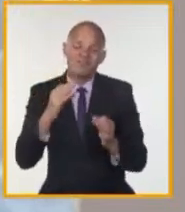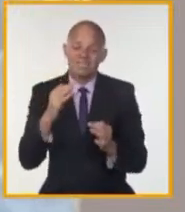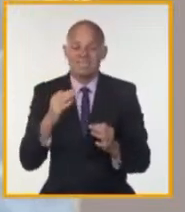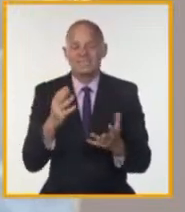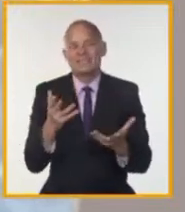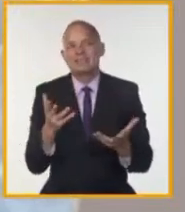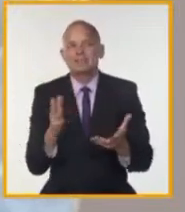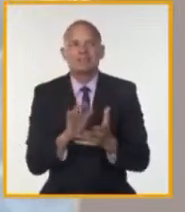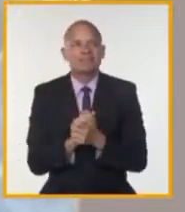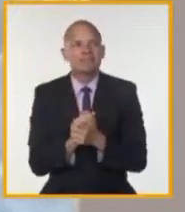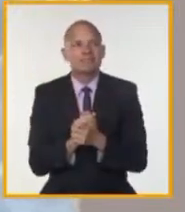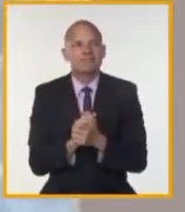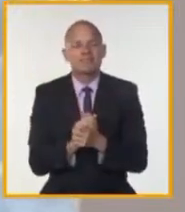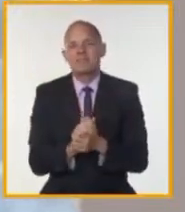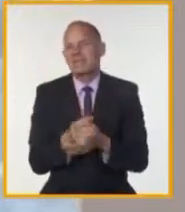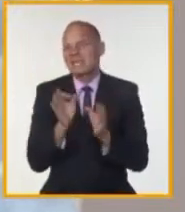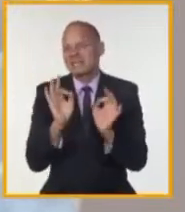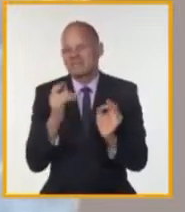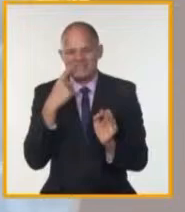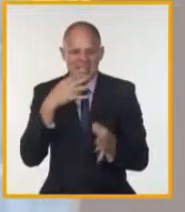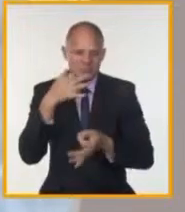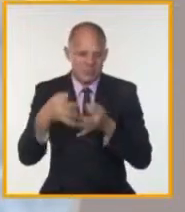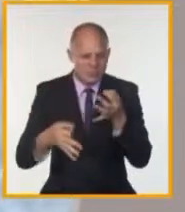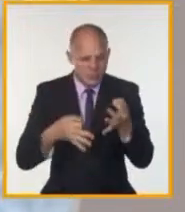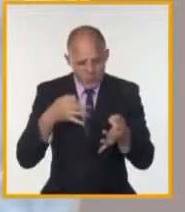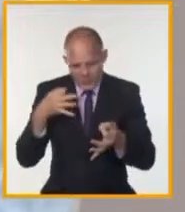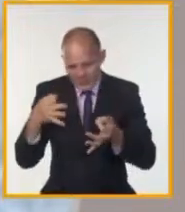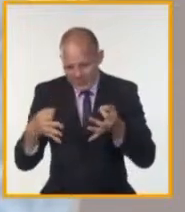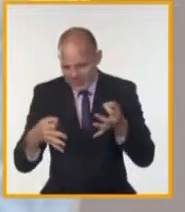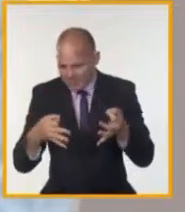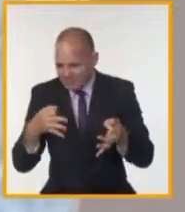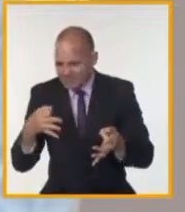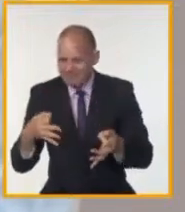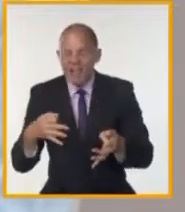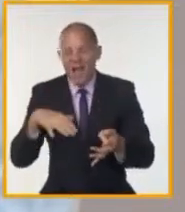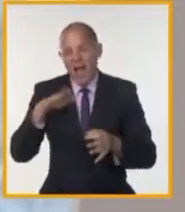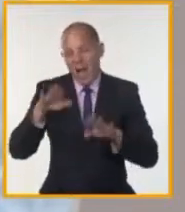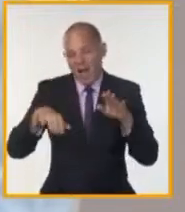el cómo se ha manipulado, el cómo elementos inescrupulosos